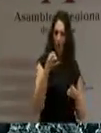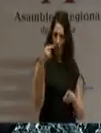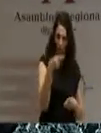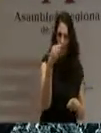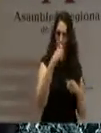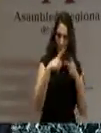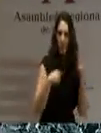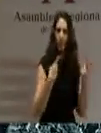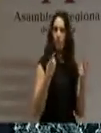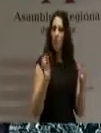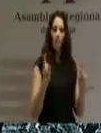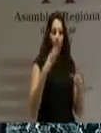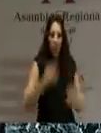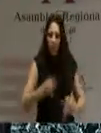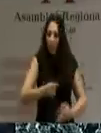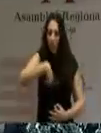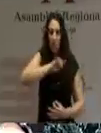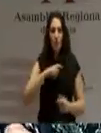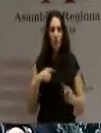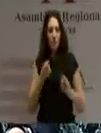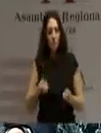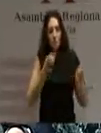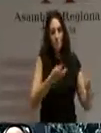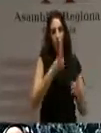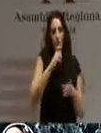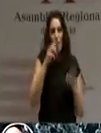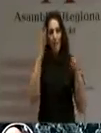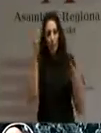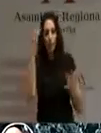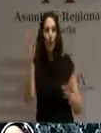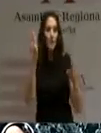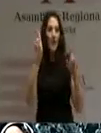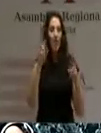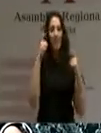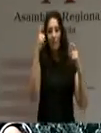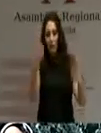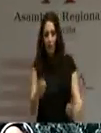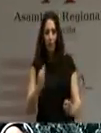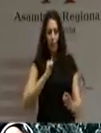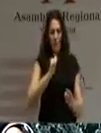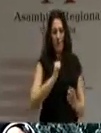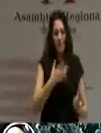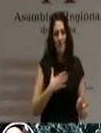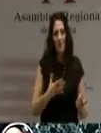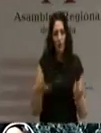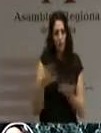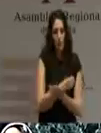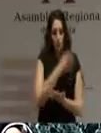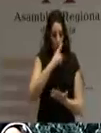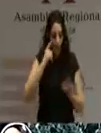también transmitir las posibilidades, los esfuerzos, la ilusión, la esperanza a la gente, porque eso es uno de nuestros grandes